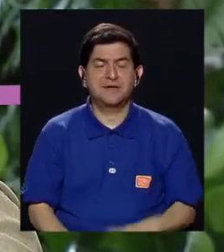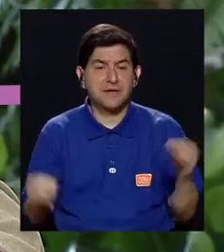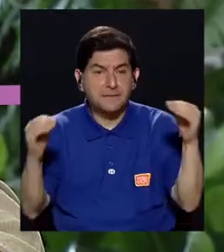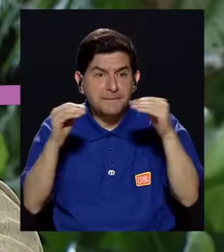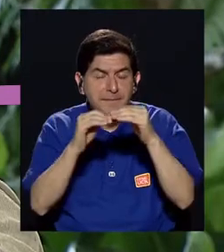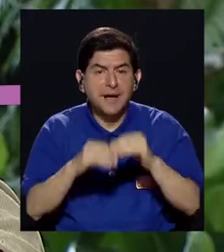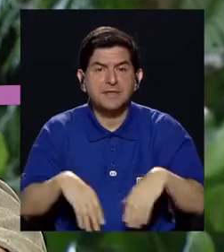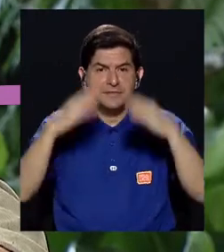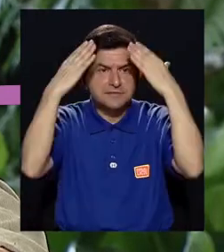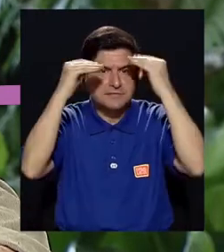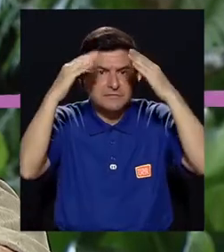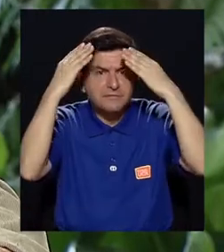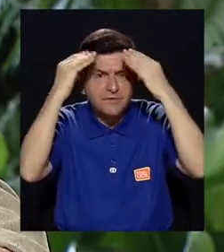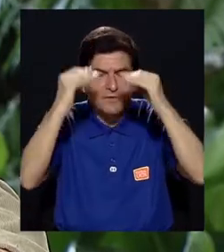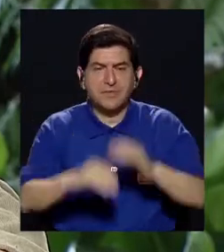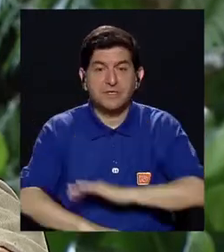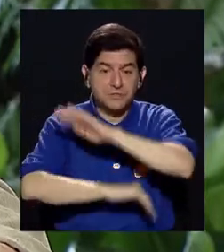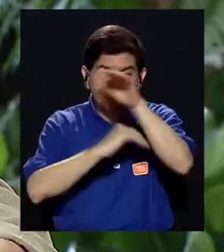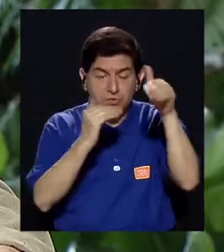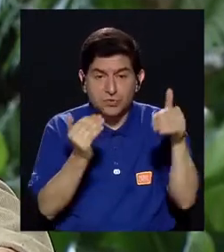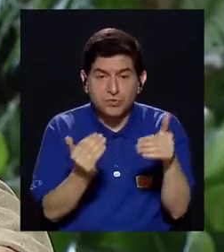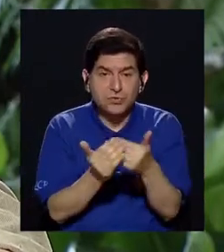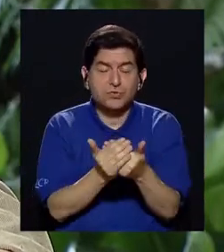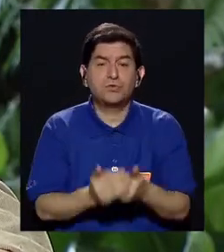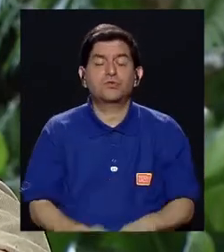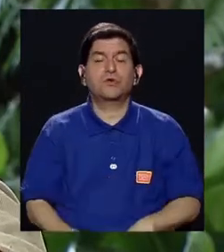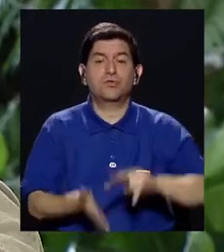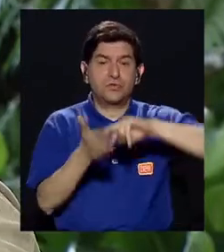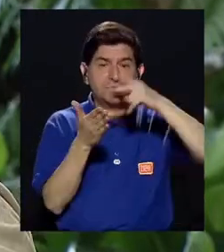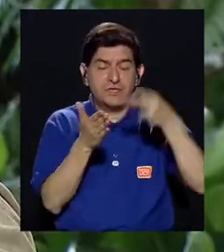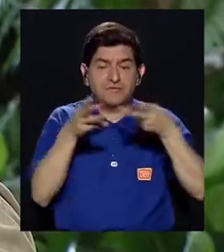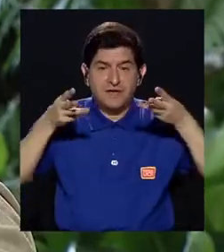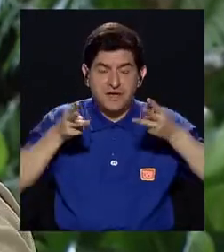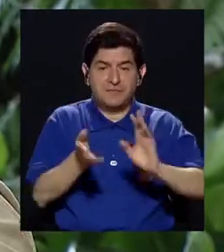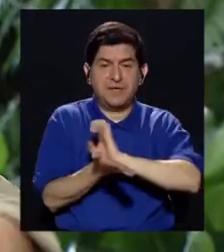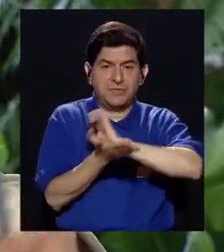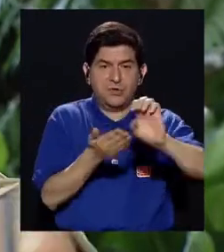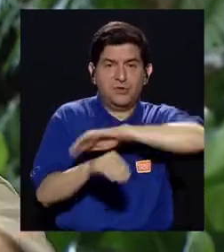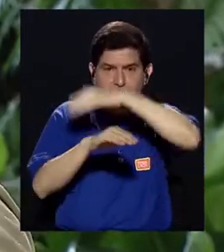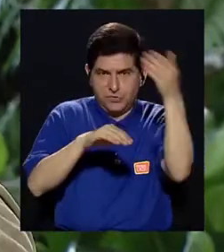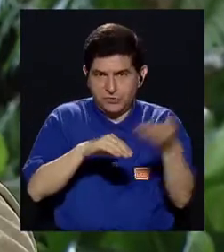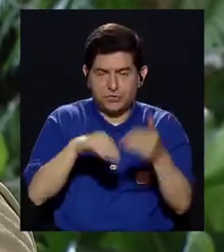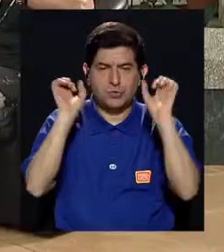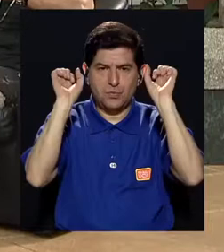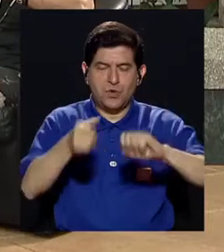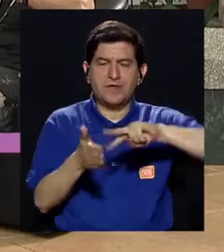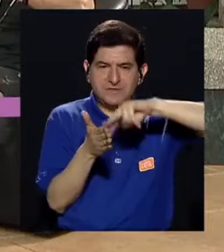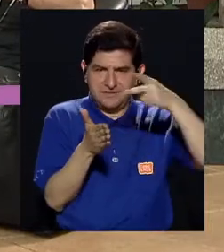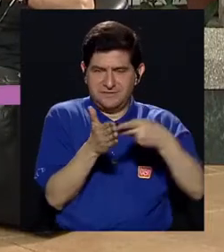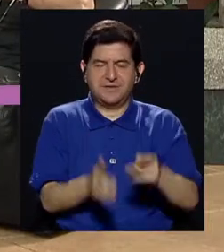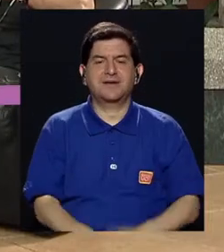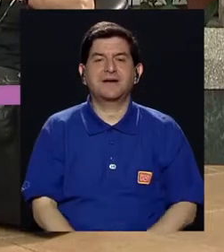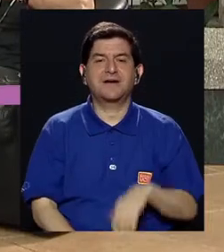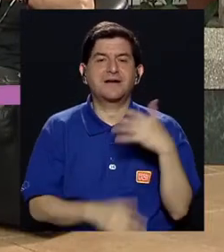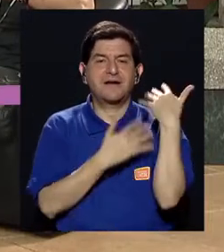de esta información con respecto a todo lo que los métodos anticonceptivos pueden tener. Así es, les